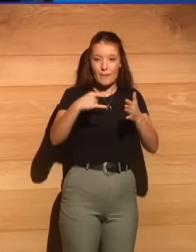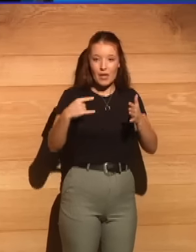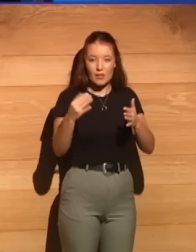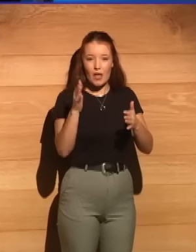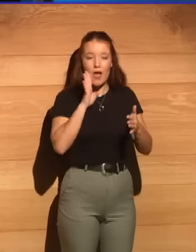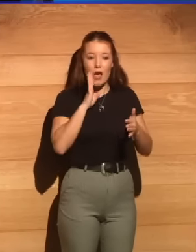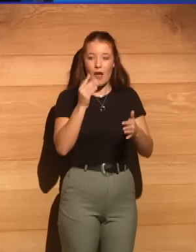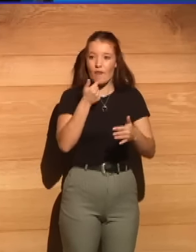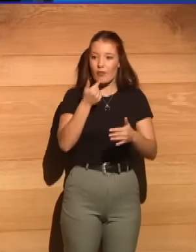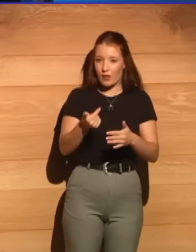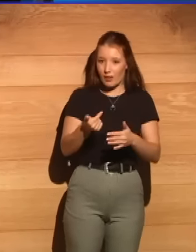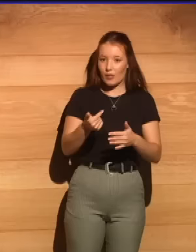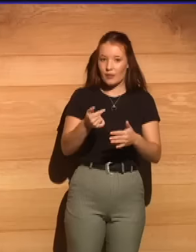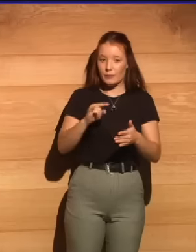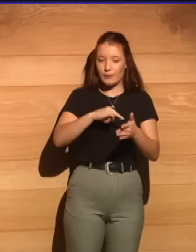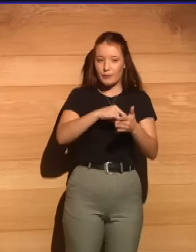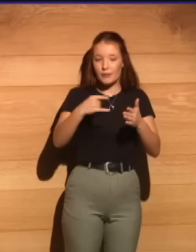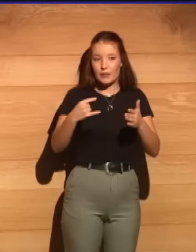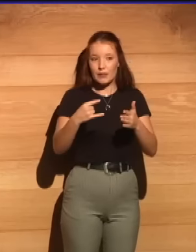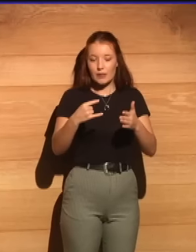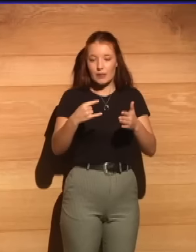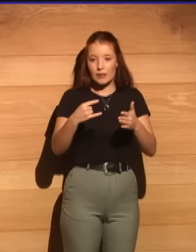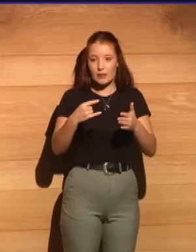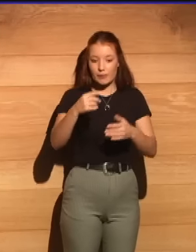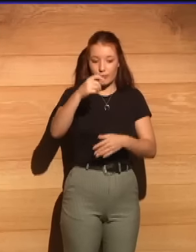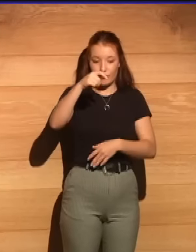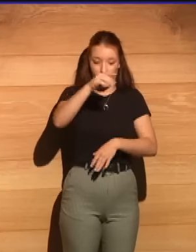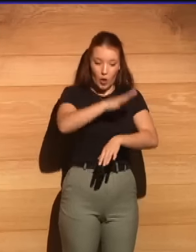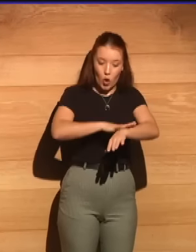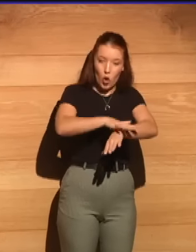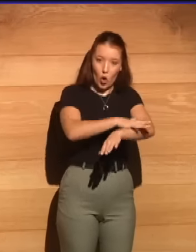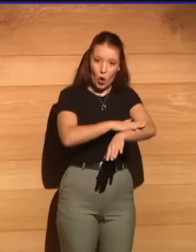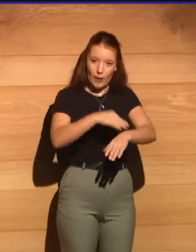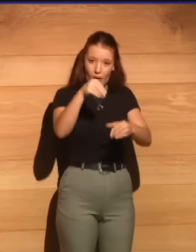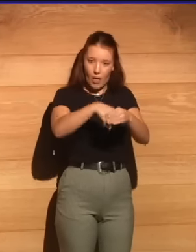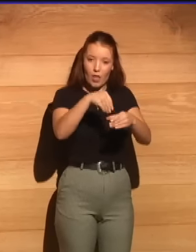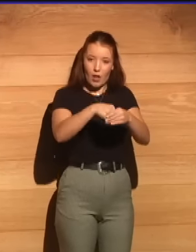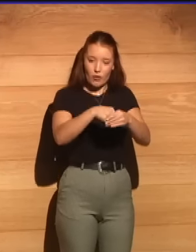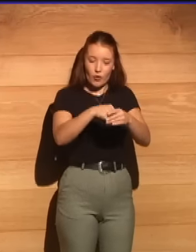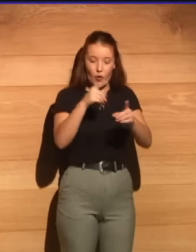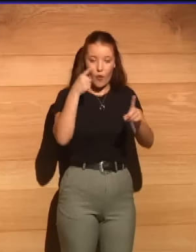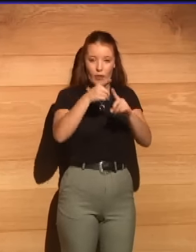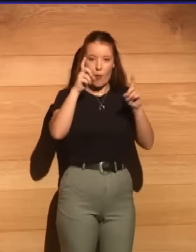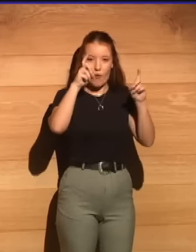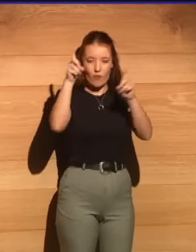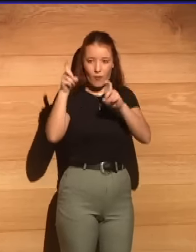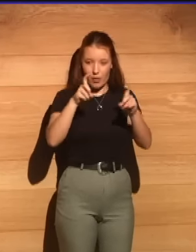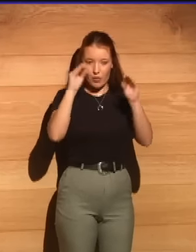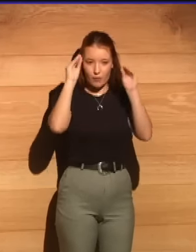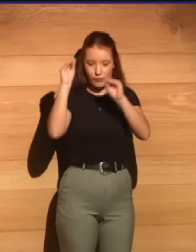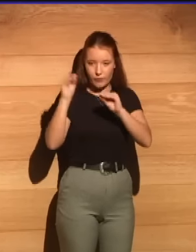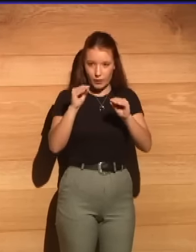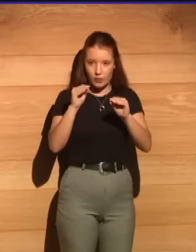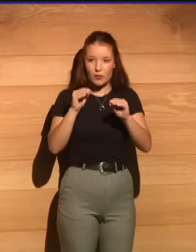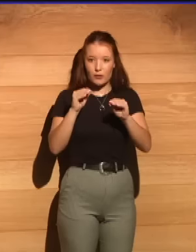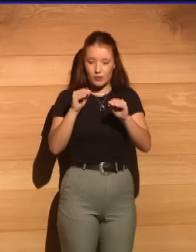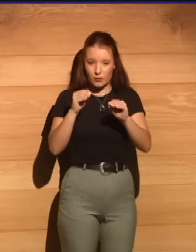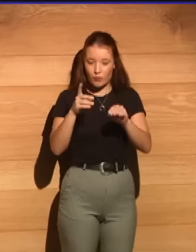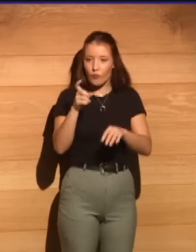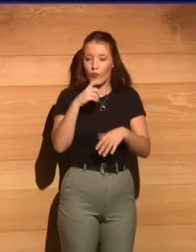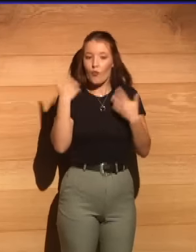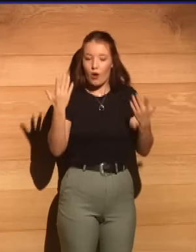de los planes que estáis teniendo desde el Gobierno para la formación? Pero dado que el tejido productivo español,